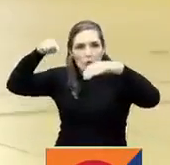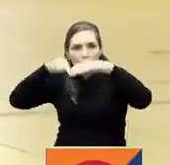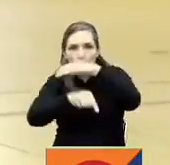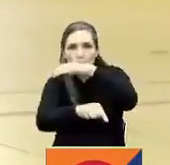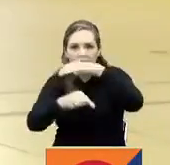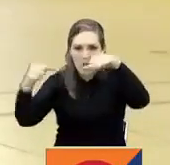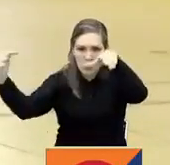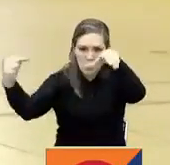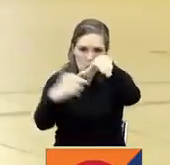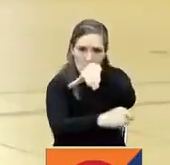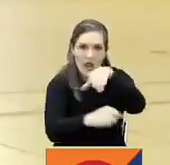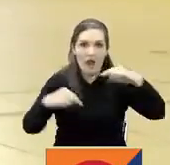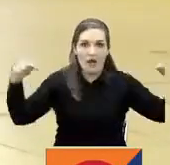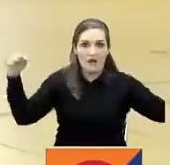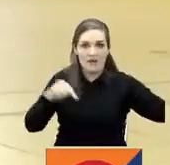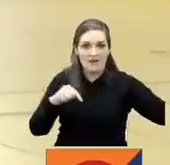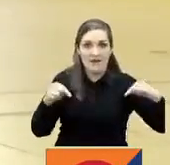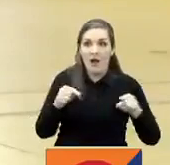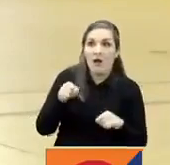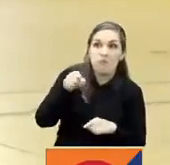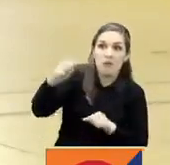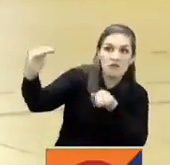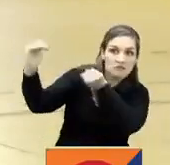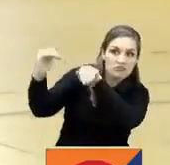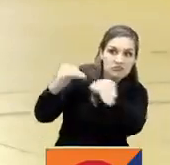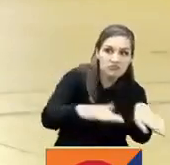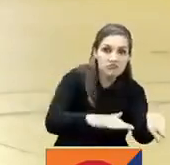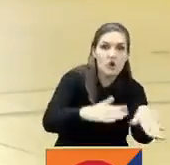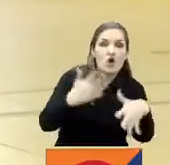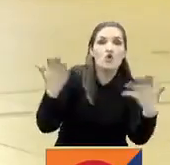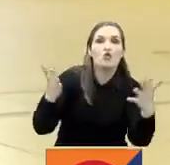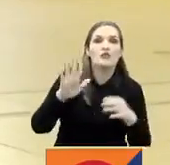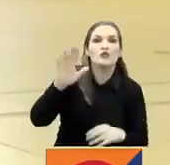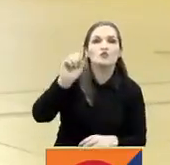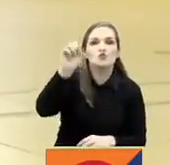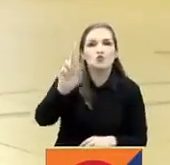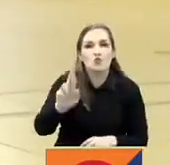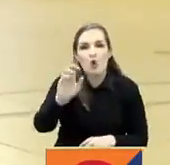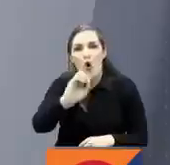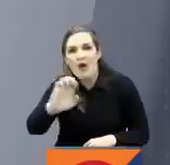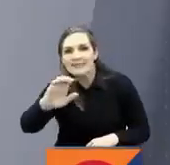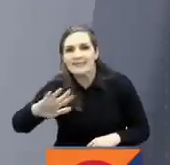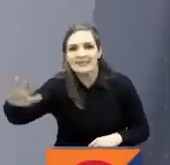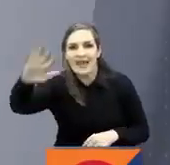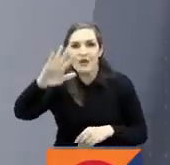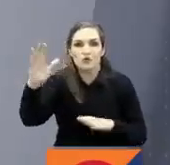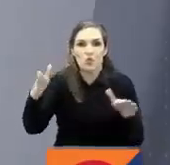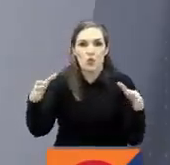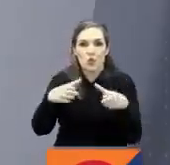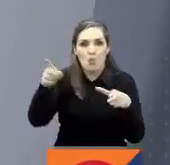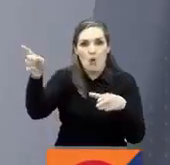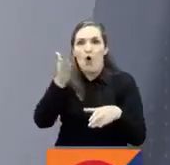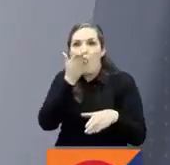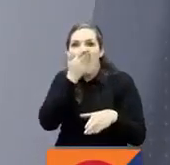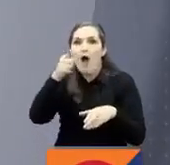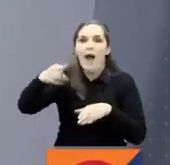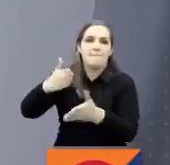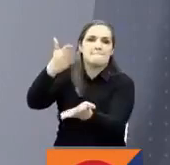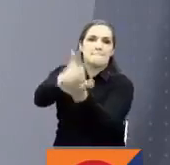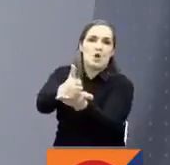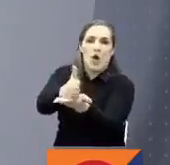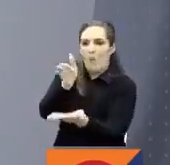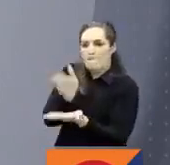viene la minga indígena desde el suroeste del departamento de Antioquia se encuentra en este momento bloqueada